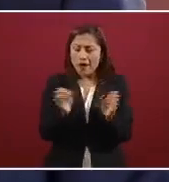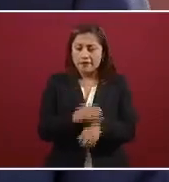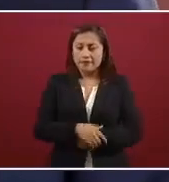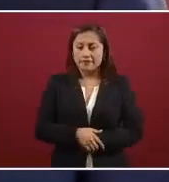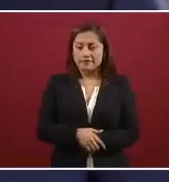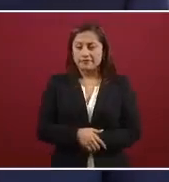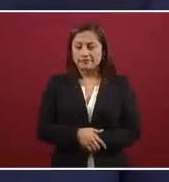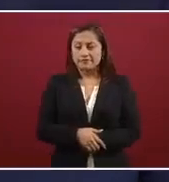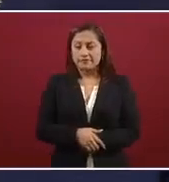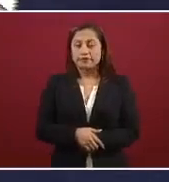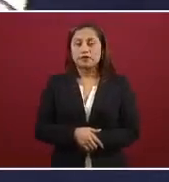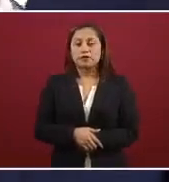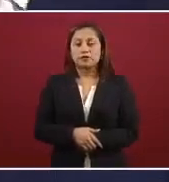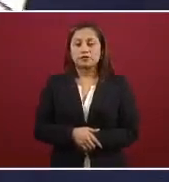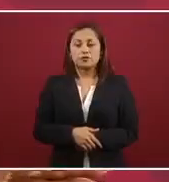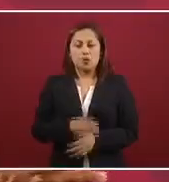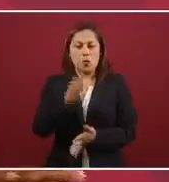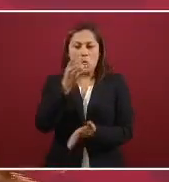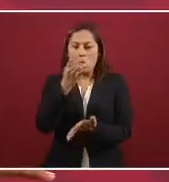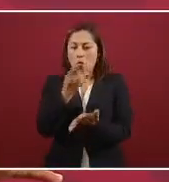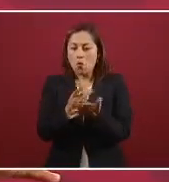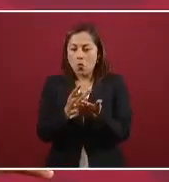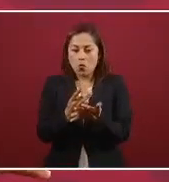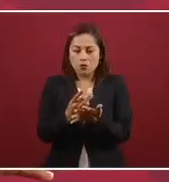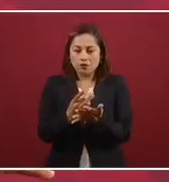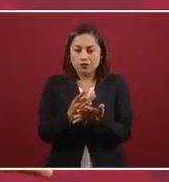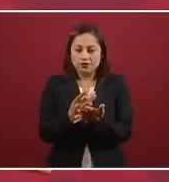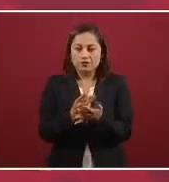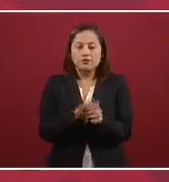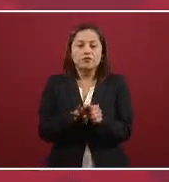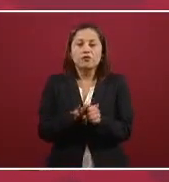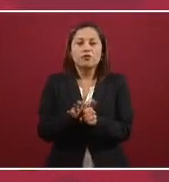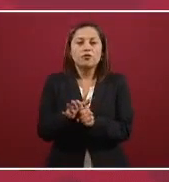Solo es